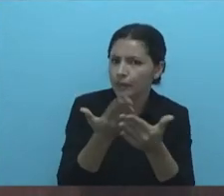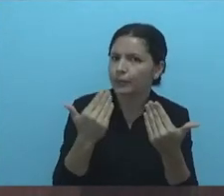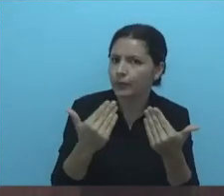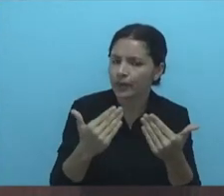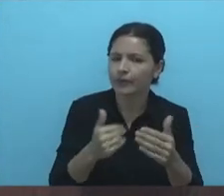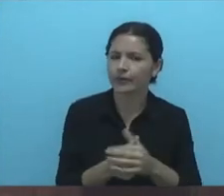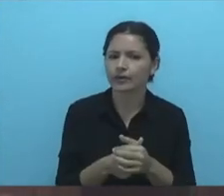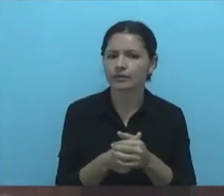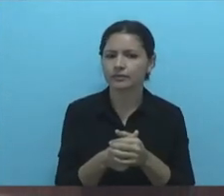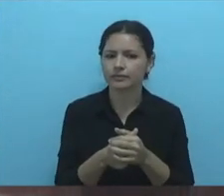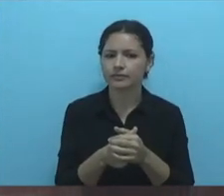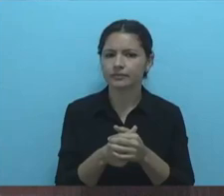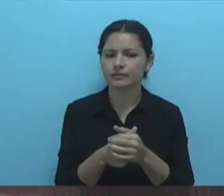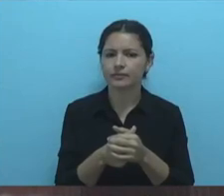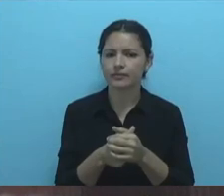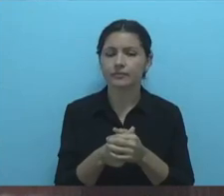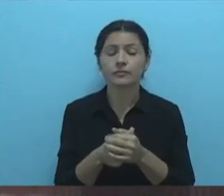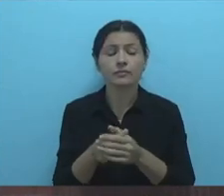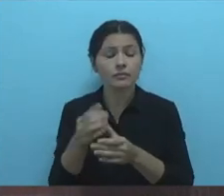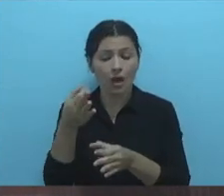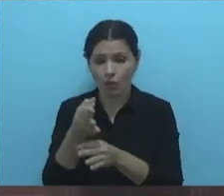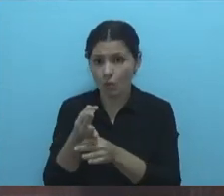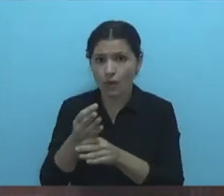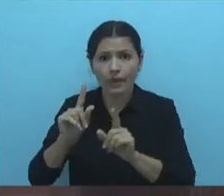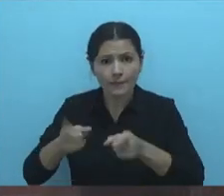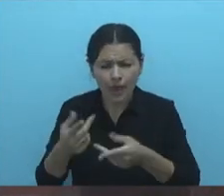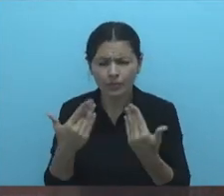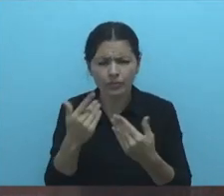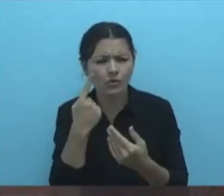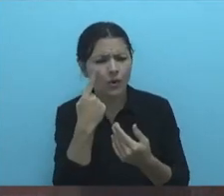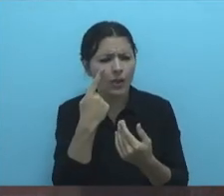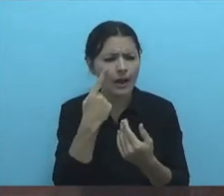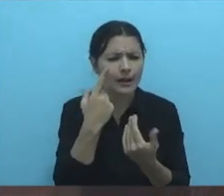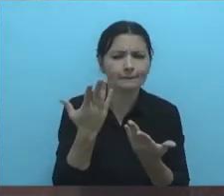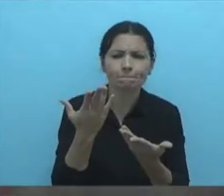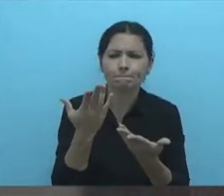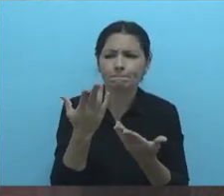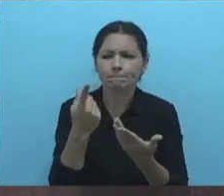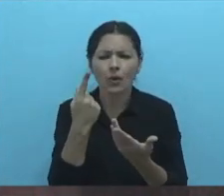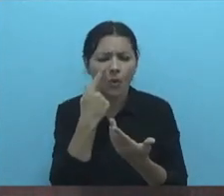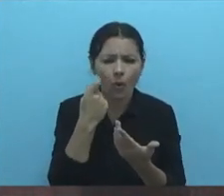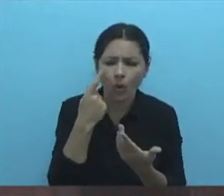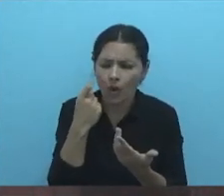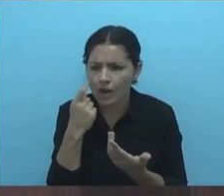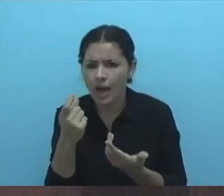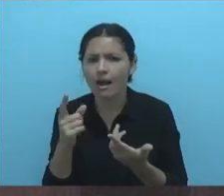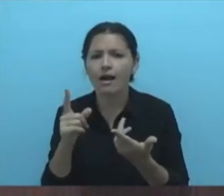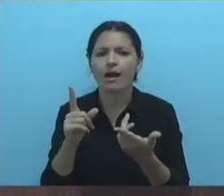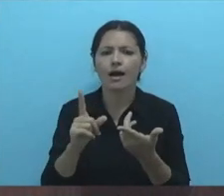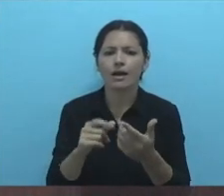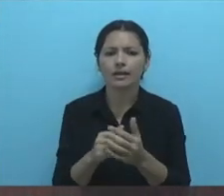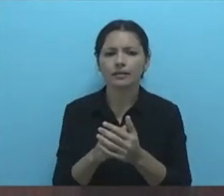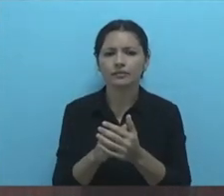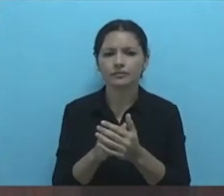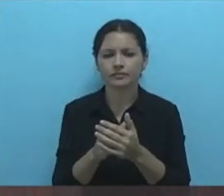encuentren cerca queremos un rol activo de las escuelas para poder detectar todo esto y acudir a la justicia y queremos un relativo de los y